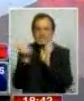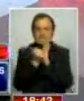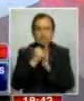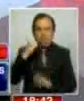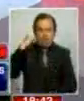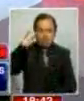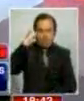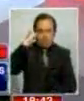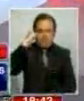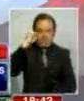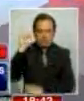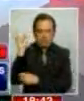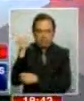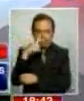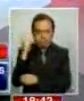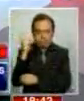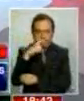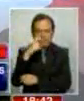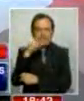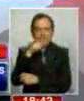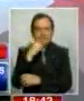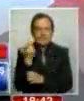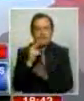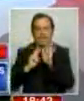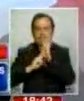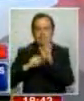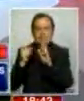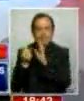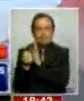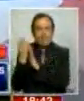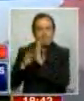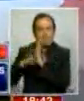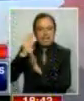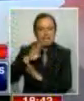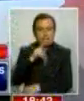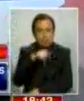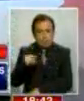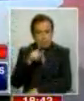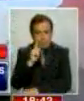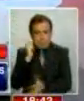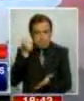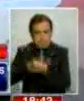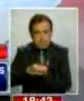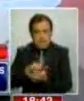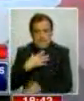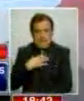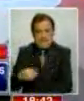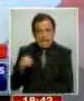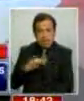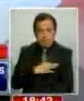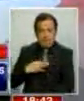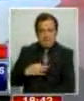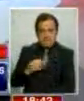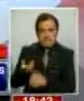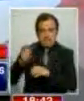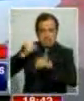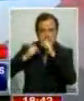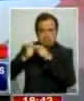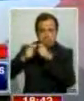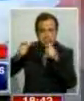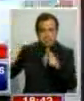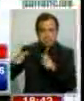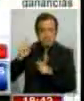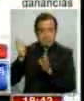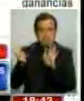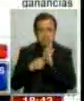Comunista representando la nueva mayoría. Dice, ¿estás dispuesto a pagar la educación de hijos de ministros, grandes empresarios, jueces, intendentes